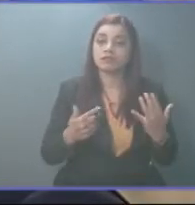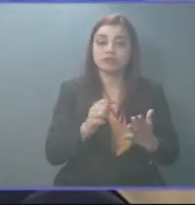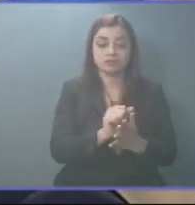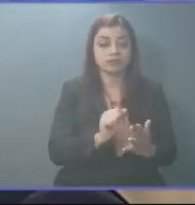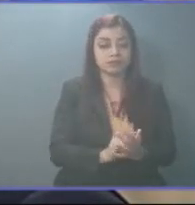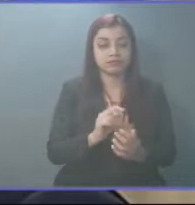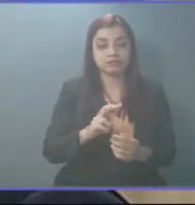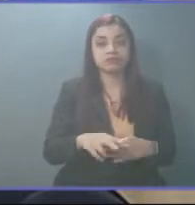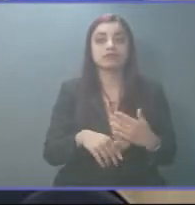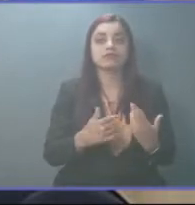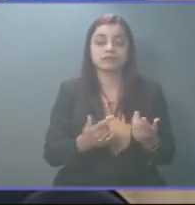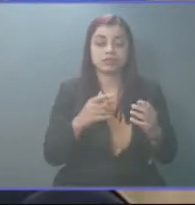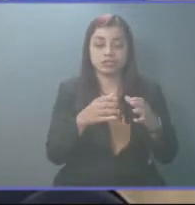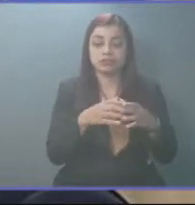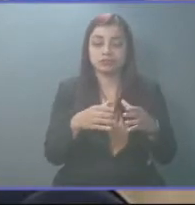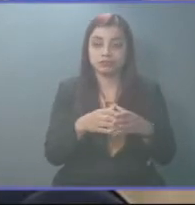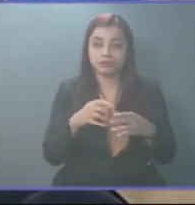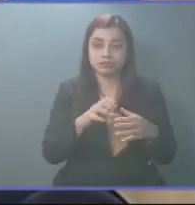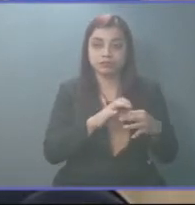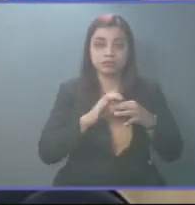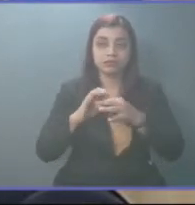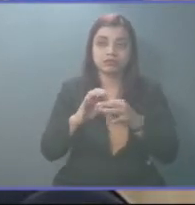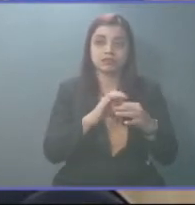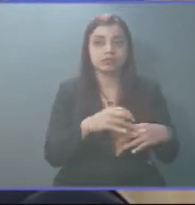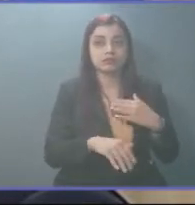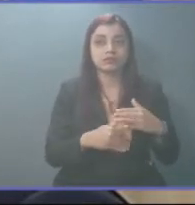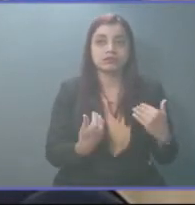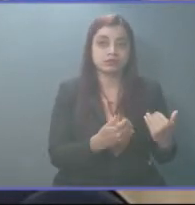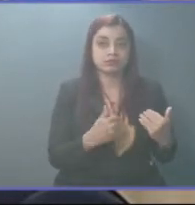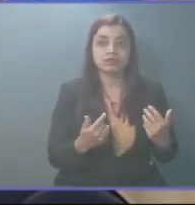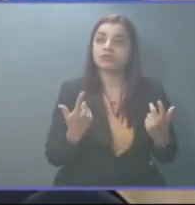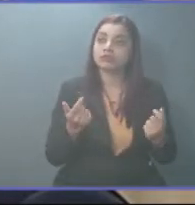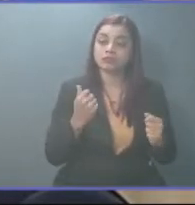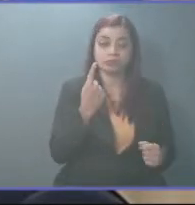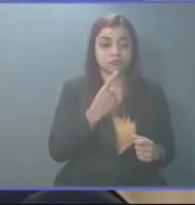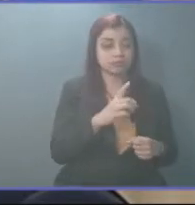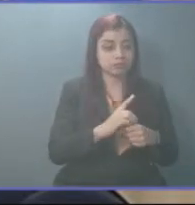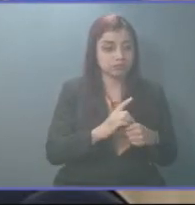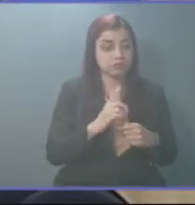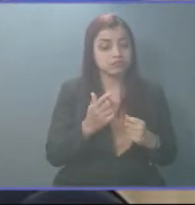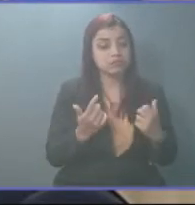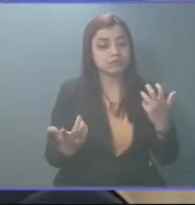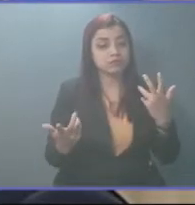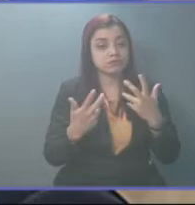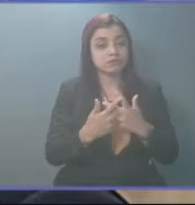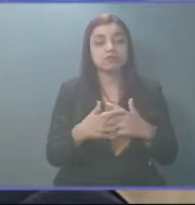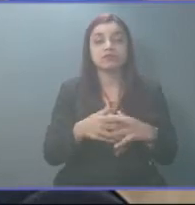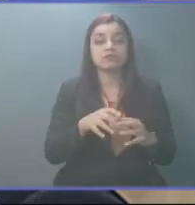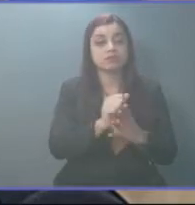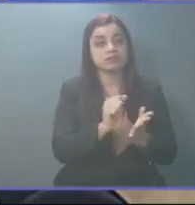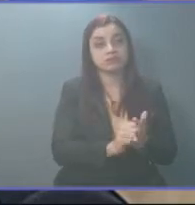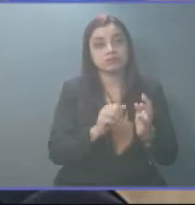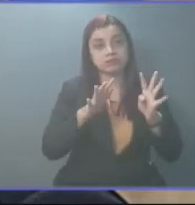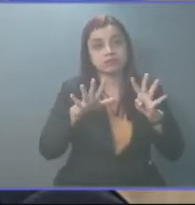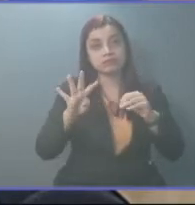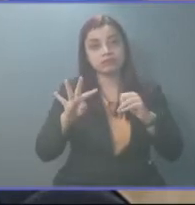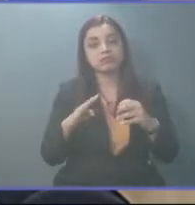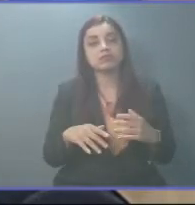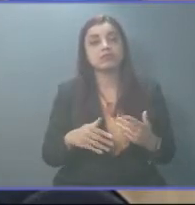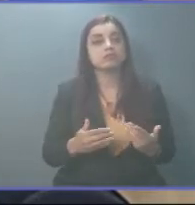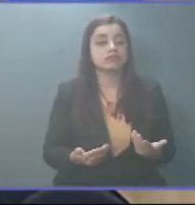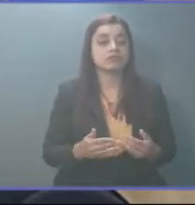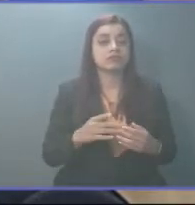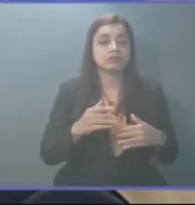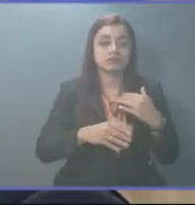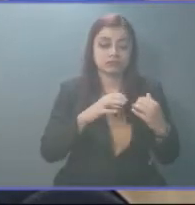94, relativo a la cooperación y discapacidad, en el sentido de readecuar su contenido de la siguiente manera. Artículo 94.